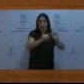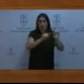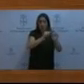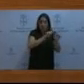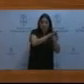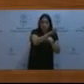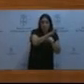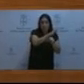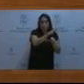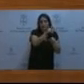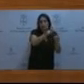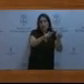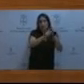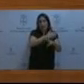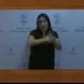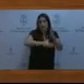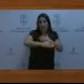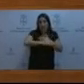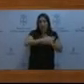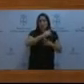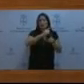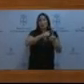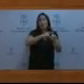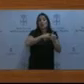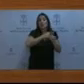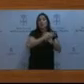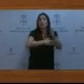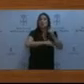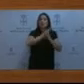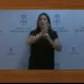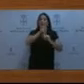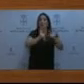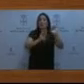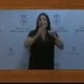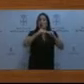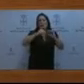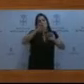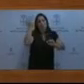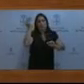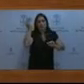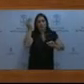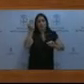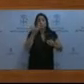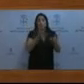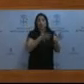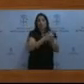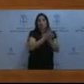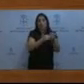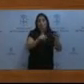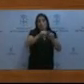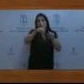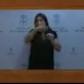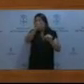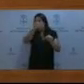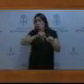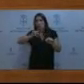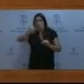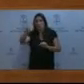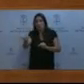con discapacidad, con un grado de minusvalía igual o superior al 33%, igualándolo así al de otras comunidades